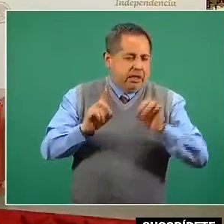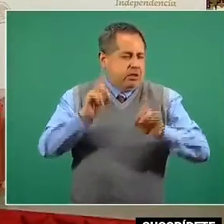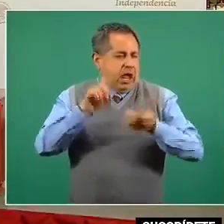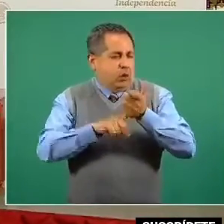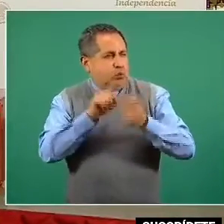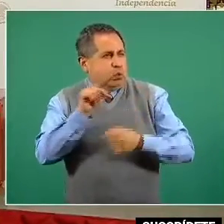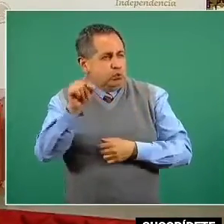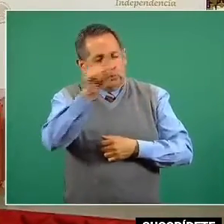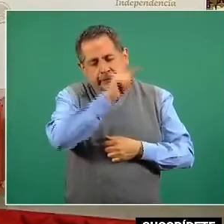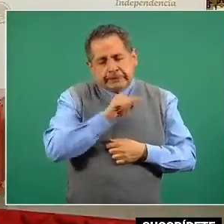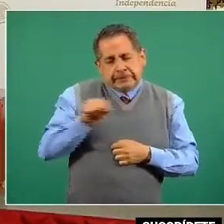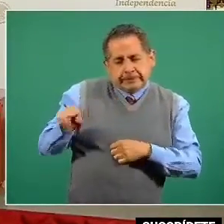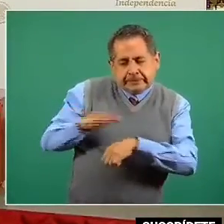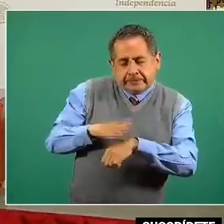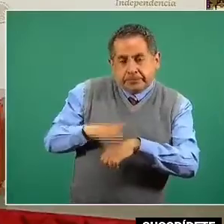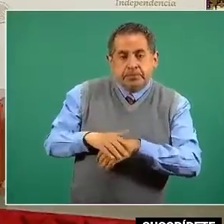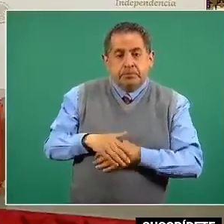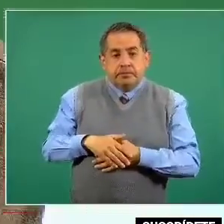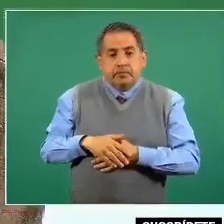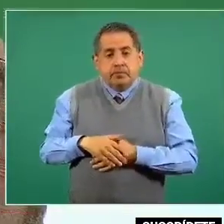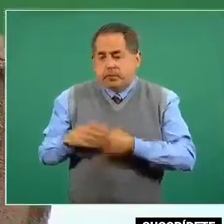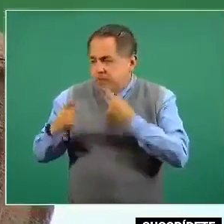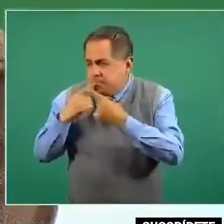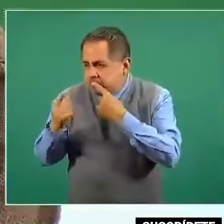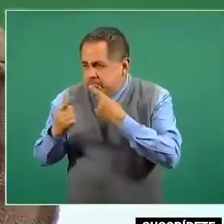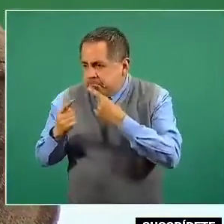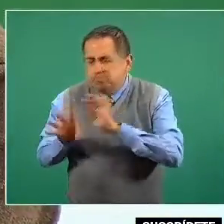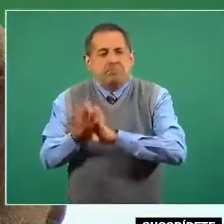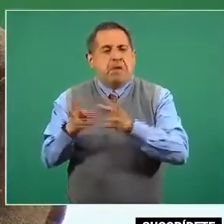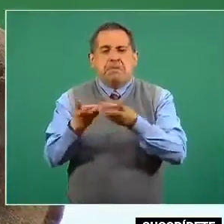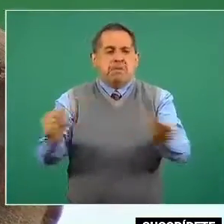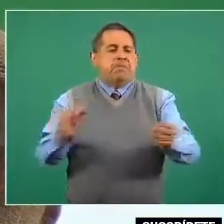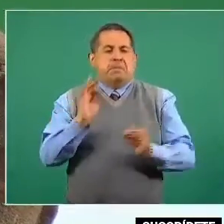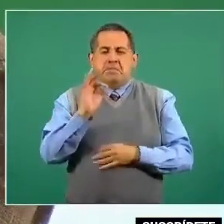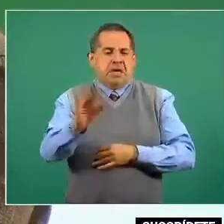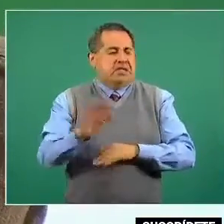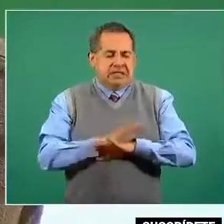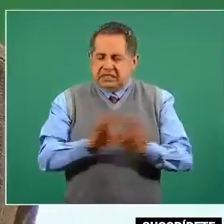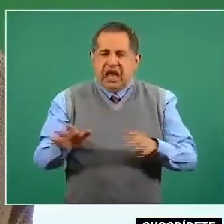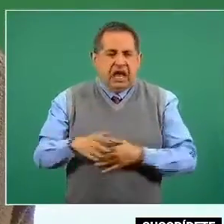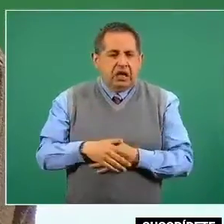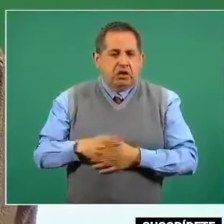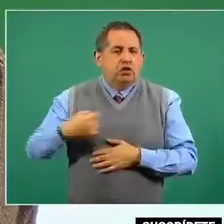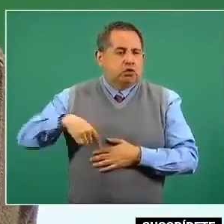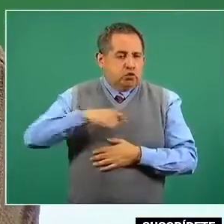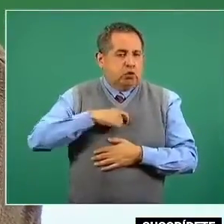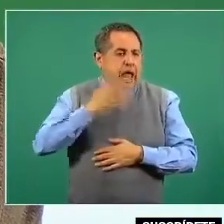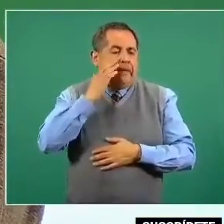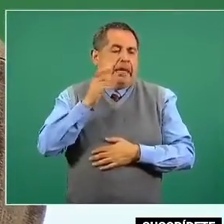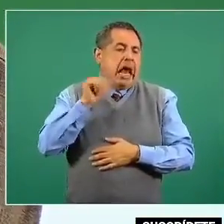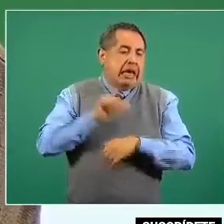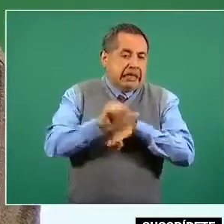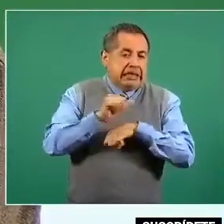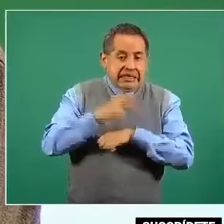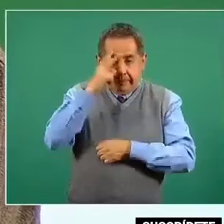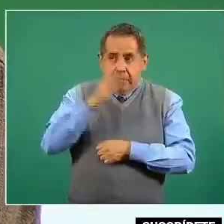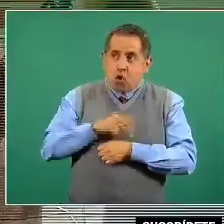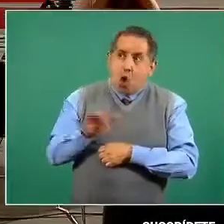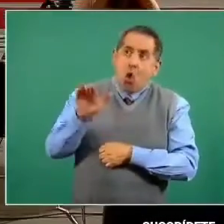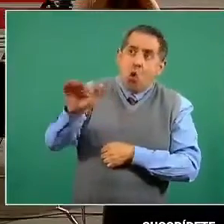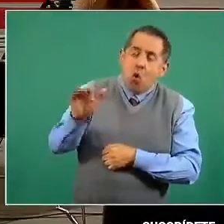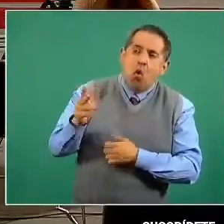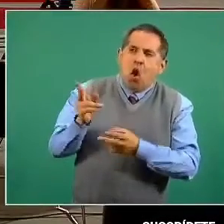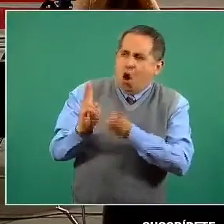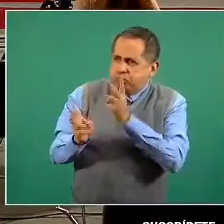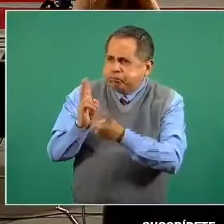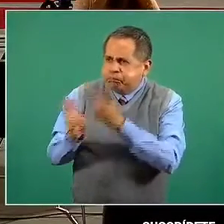la vacuna fue preliminarmente resuelta precisamente al tomar nosotros conocimiento de la existencia de